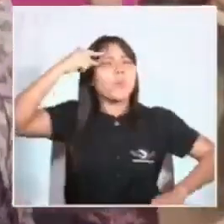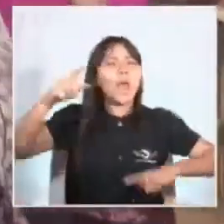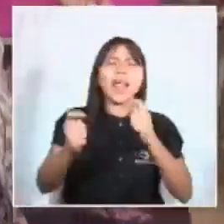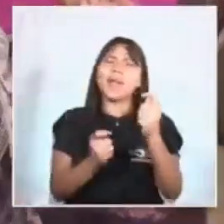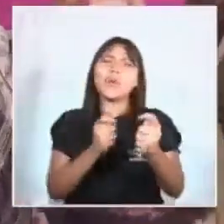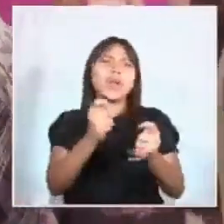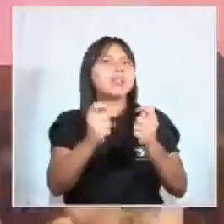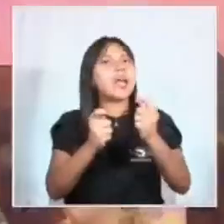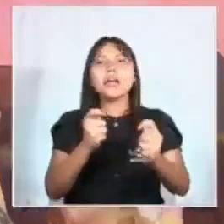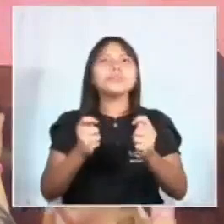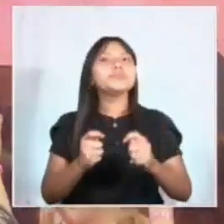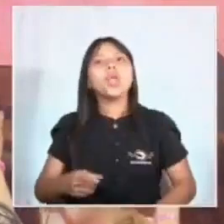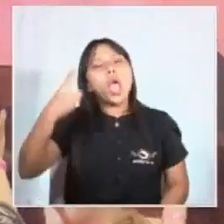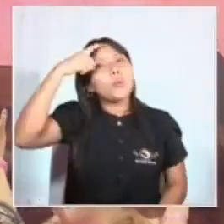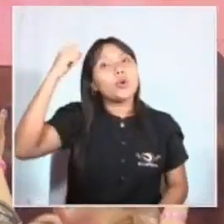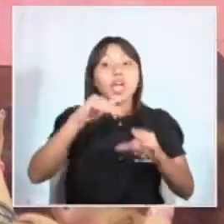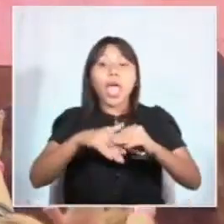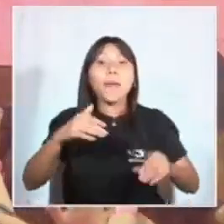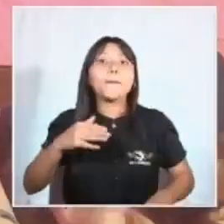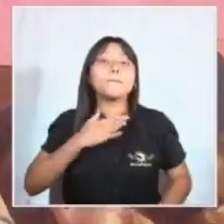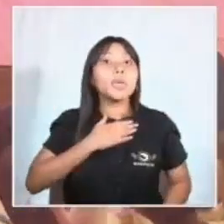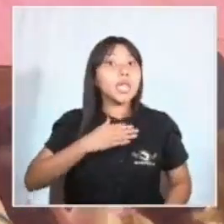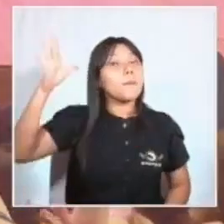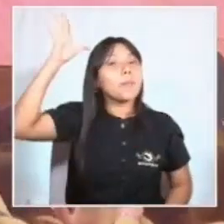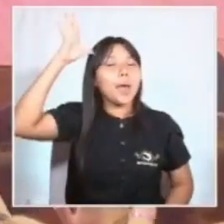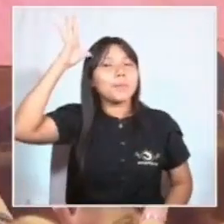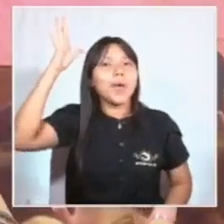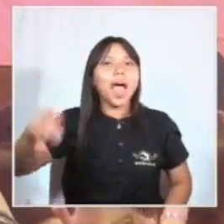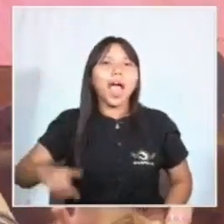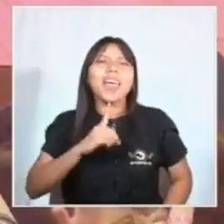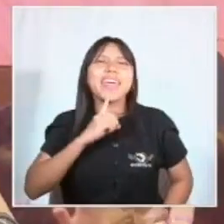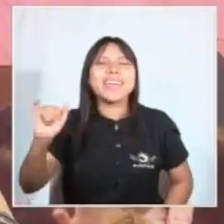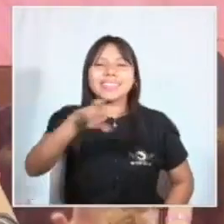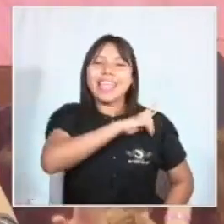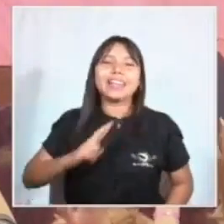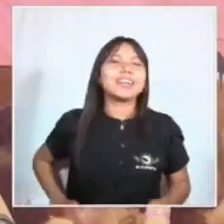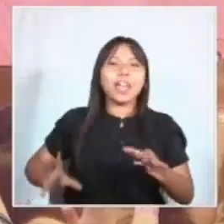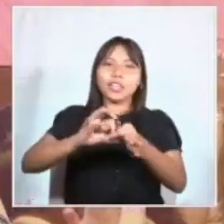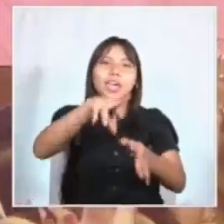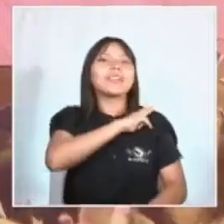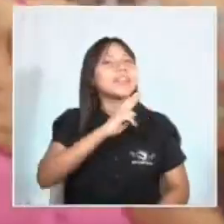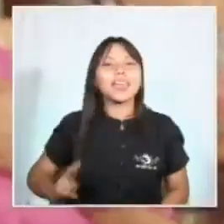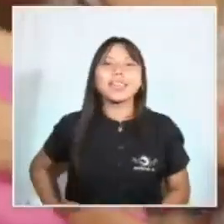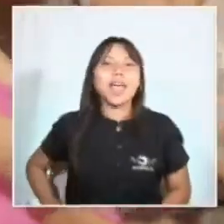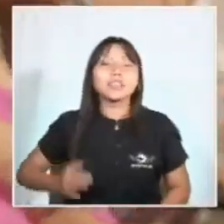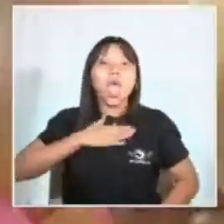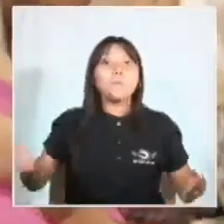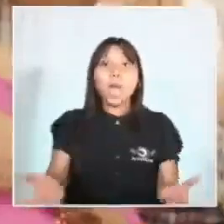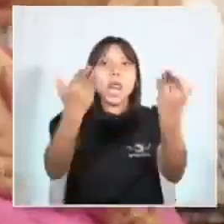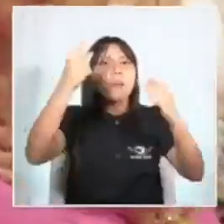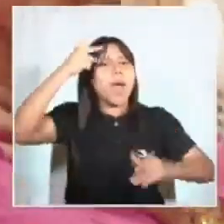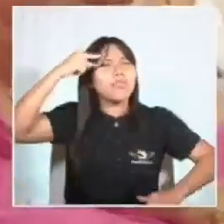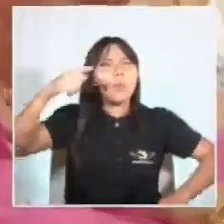gobernar, porque mi papá es el Rey de Reyes. Me levanto